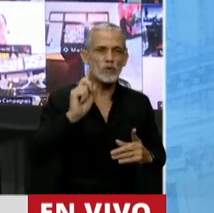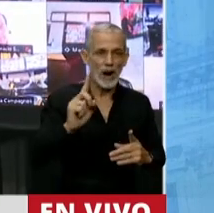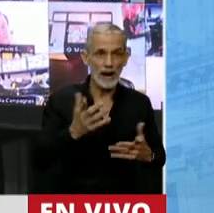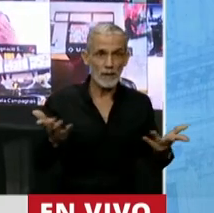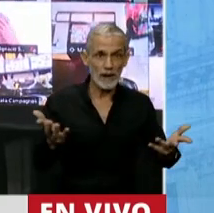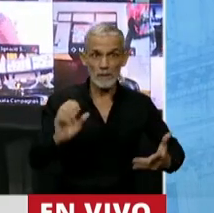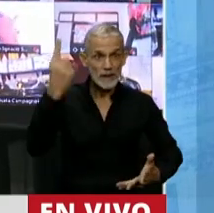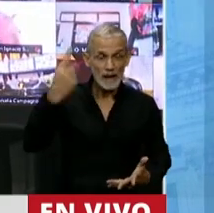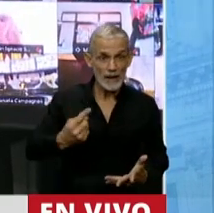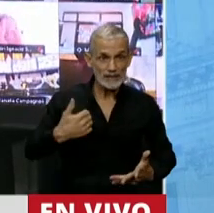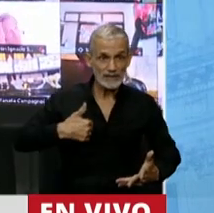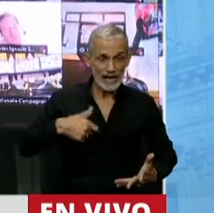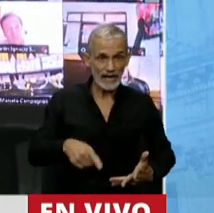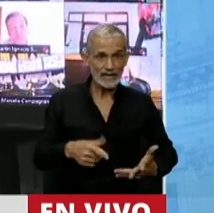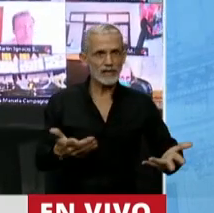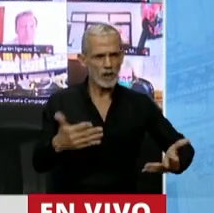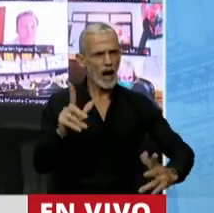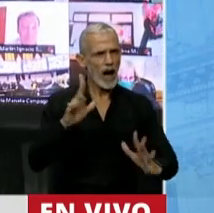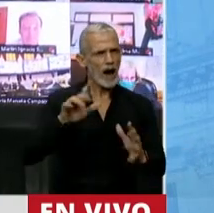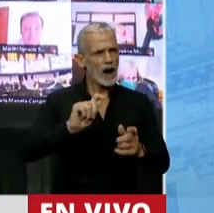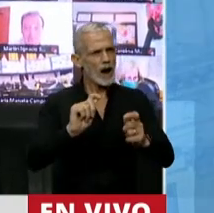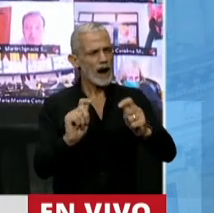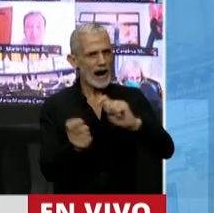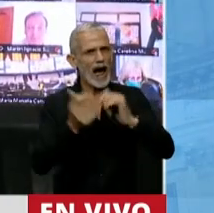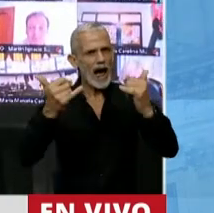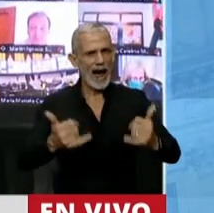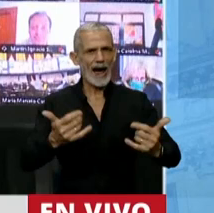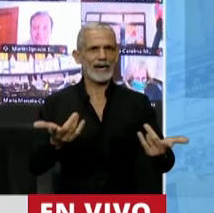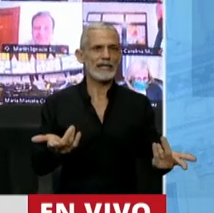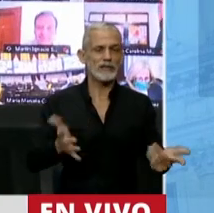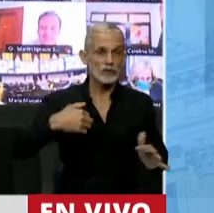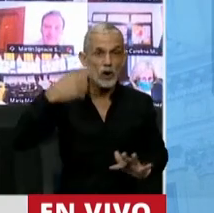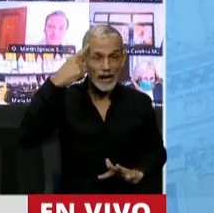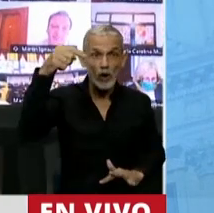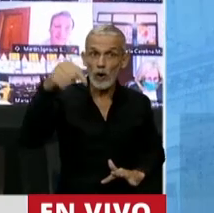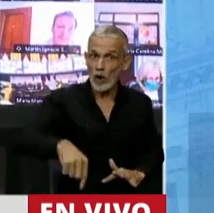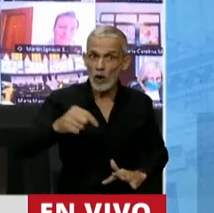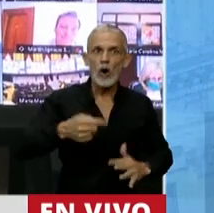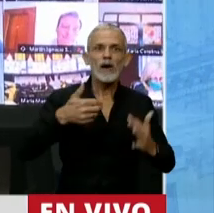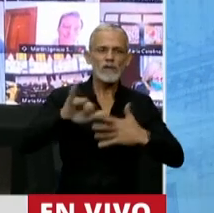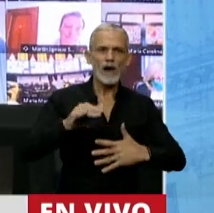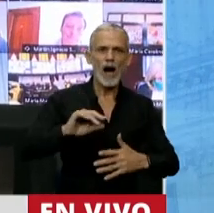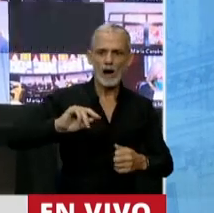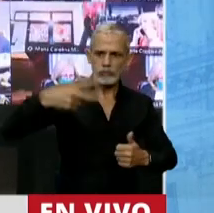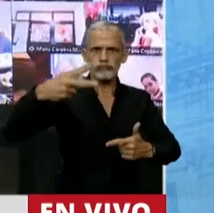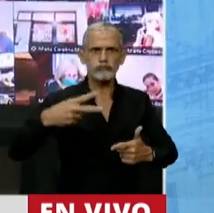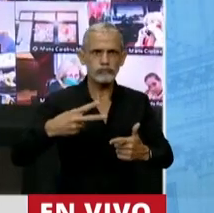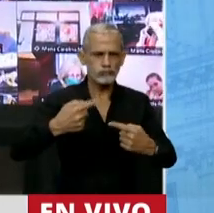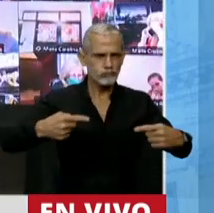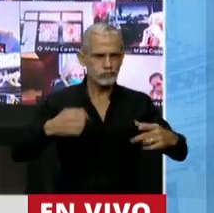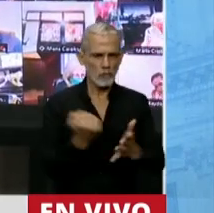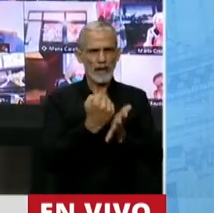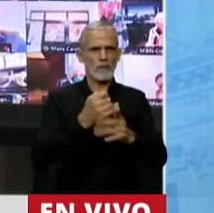histórico. Por lo tanto, algo está cambiando en la Argentina. Creo que hoy se va a producir un segundo hecho político